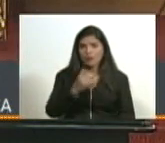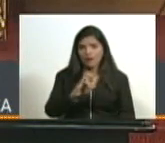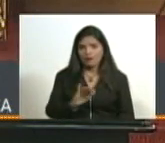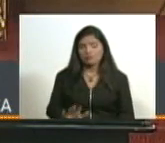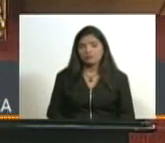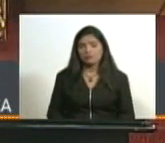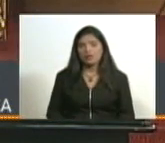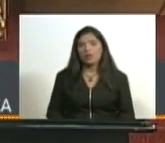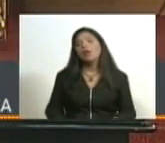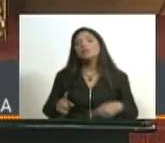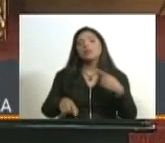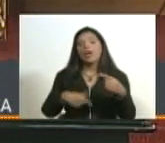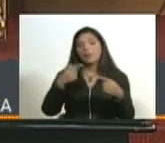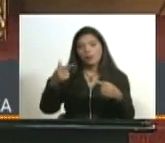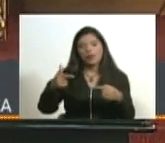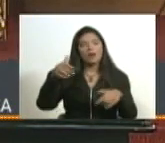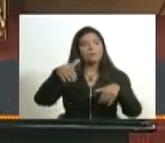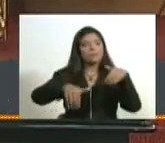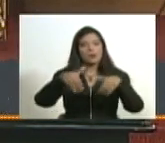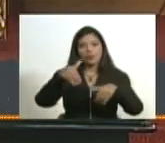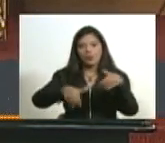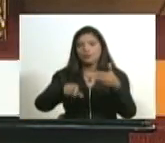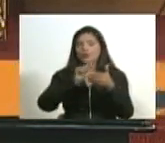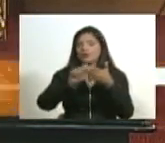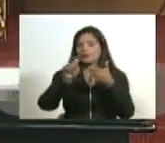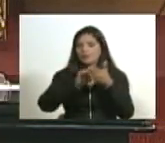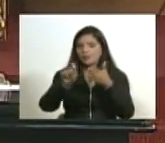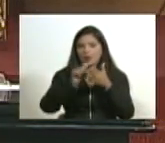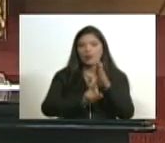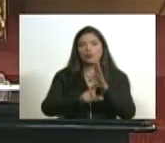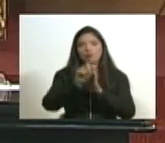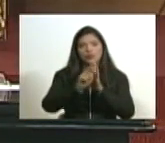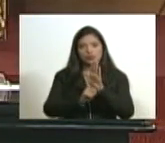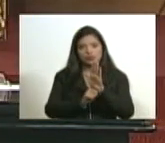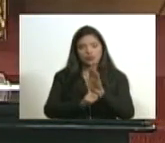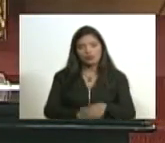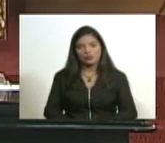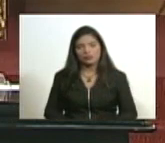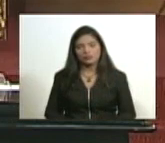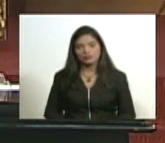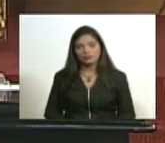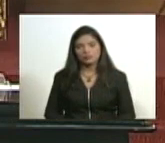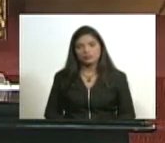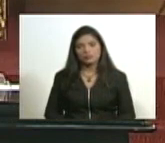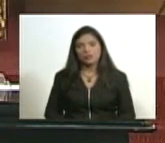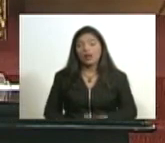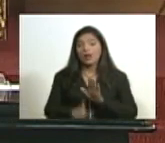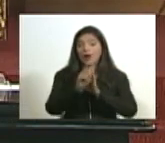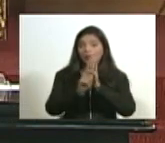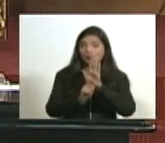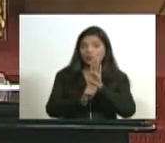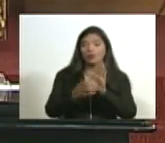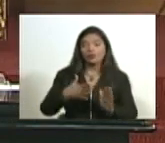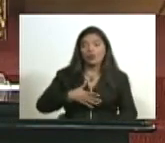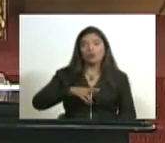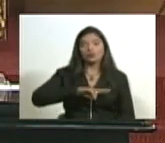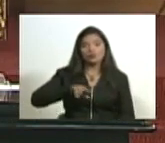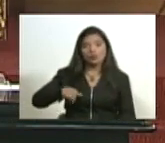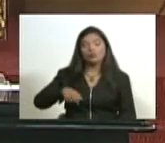Luego vino el proceso constituyente, la Asamblea Nacional Constituyente. Y esta constitución la escribimos nosotros,